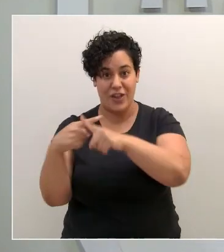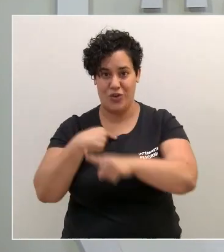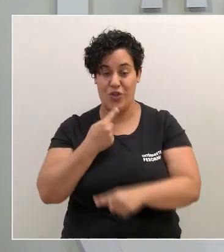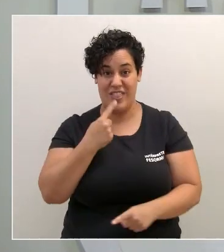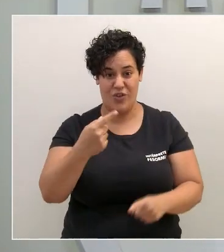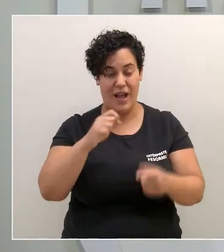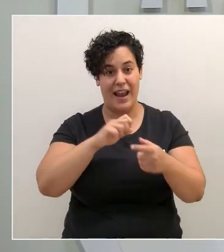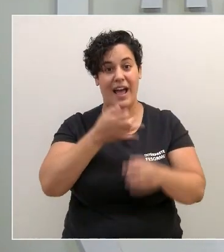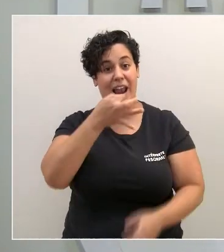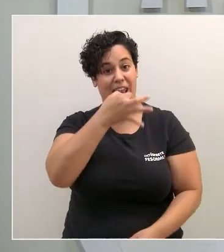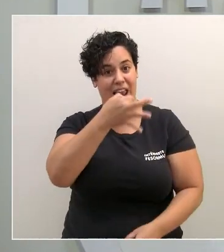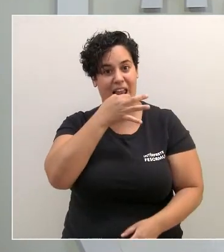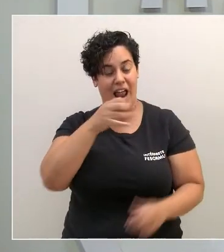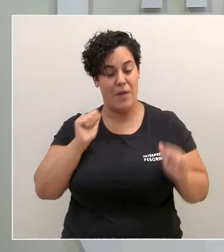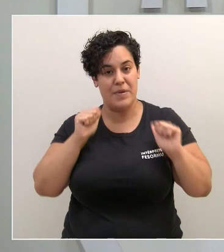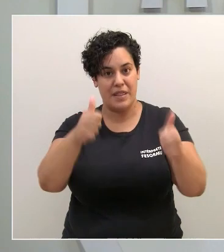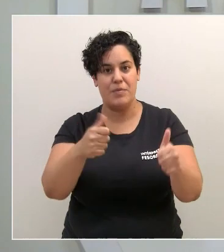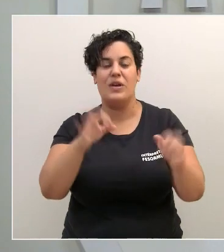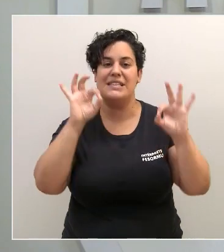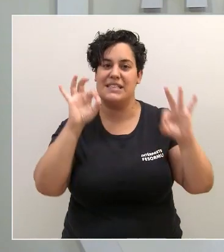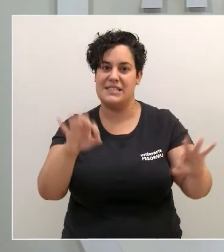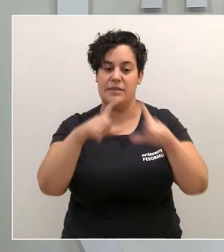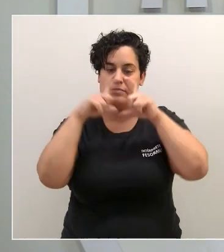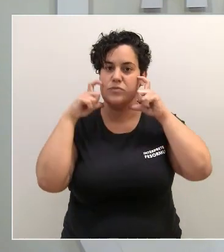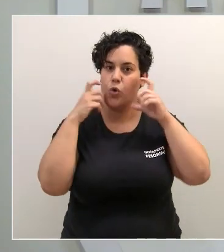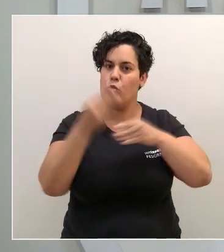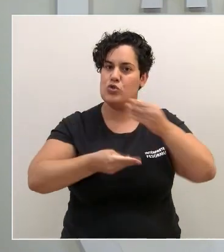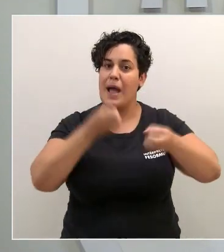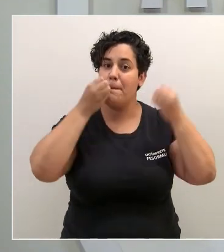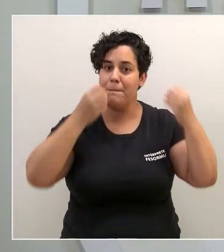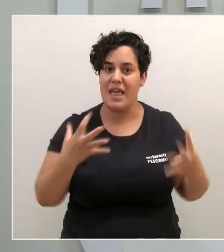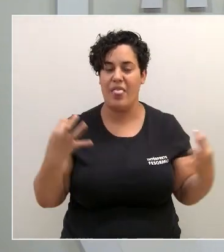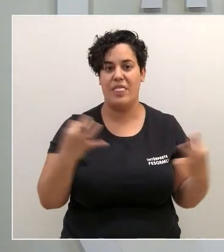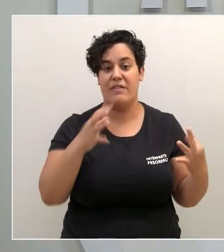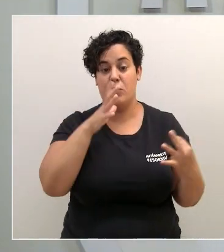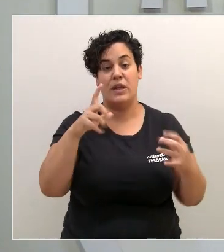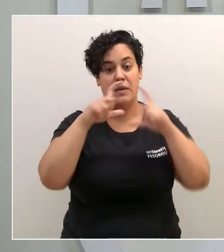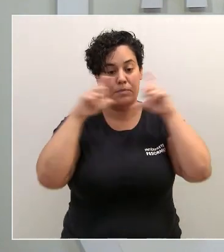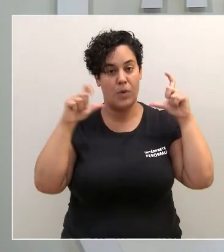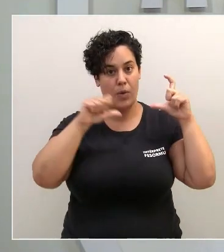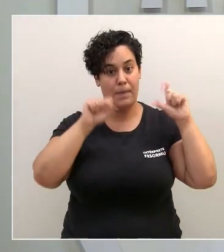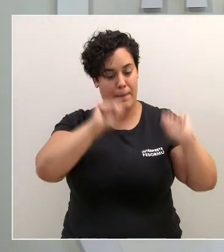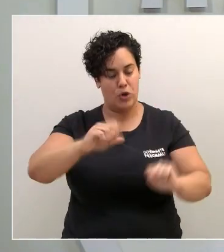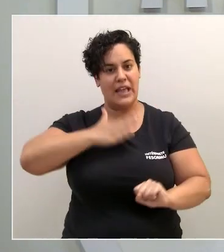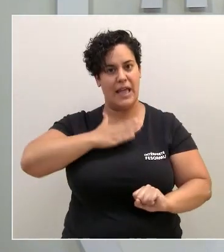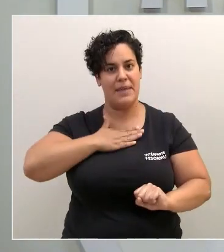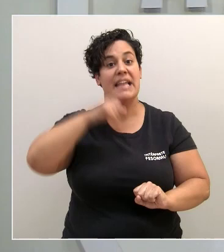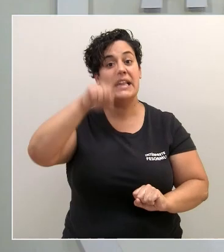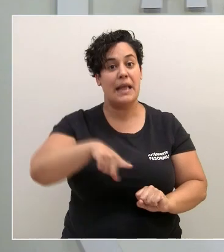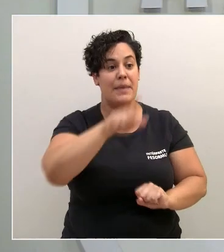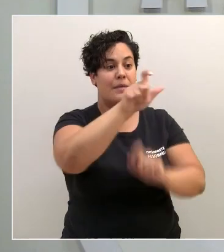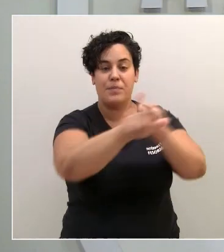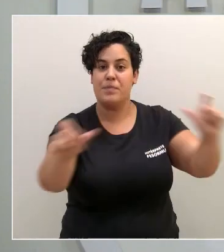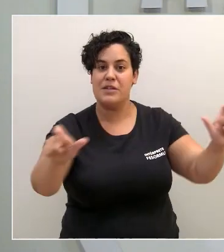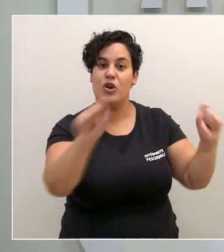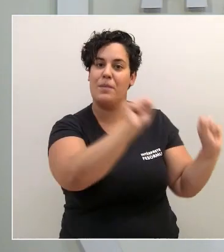al inicio de esta intervención radica en ese uso correcto de la mascarilla, porque no solo nos protege a uno mismo, sino que protege a todos los que